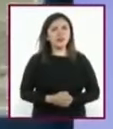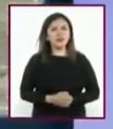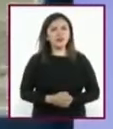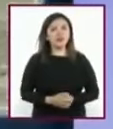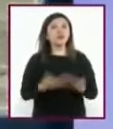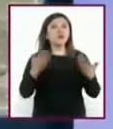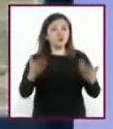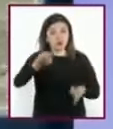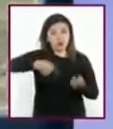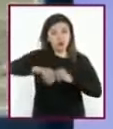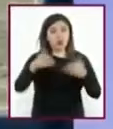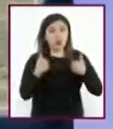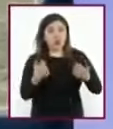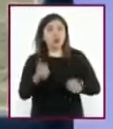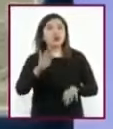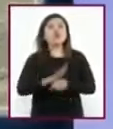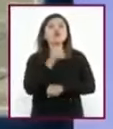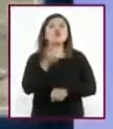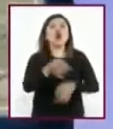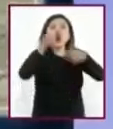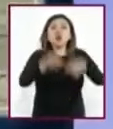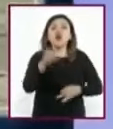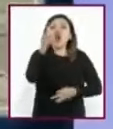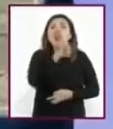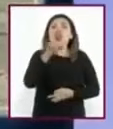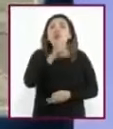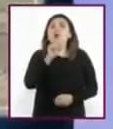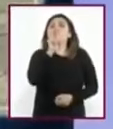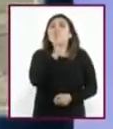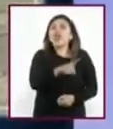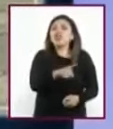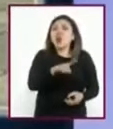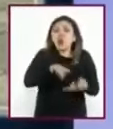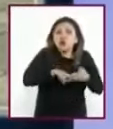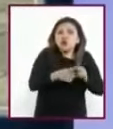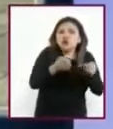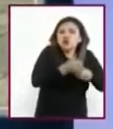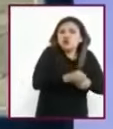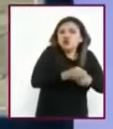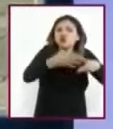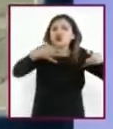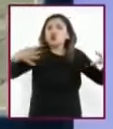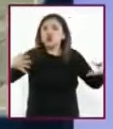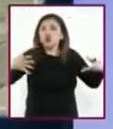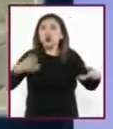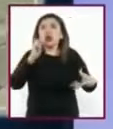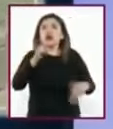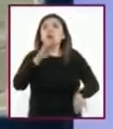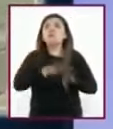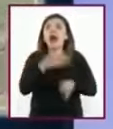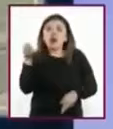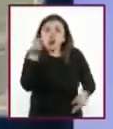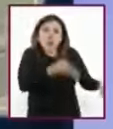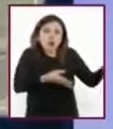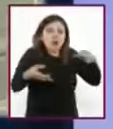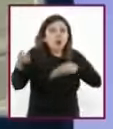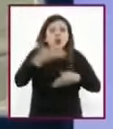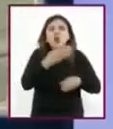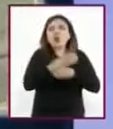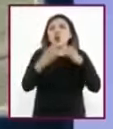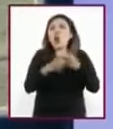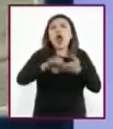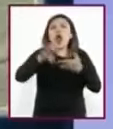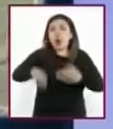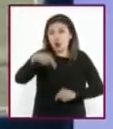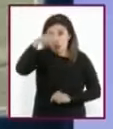Pues nos entendemos porque el origen de la lengua es la misma, incluso es más rica. Por ejemplo, en México